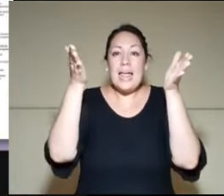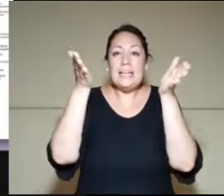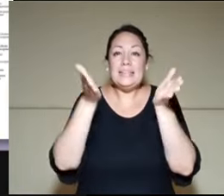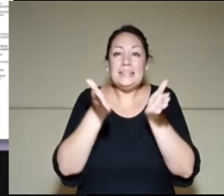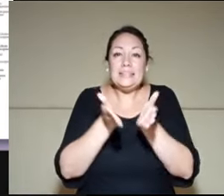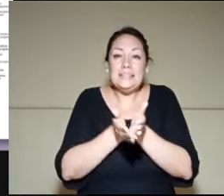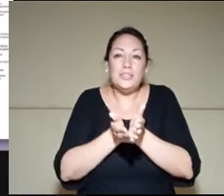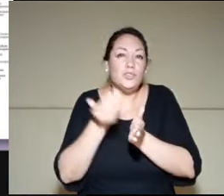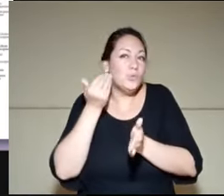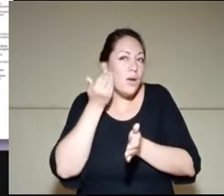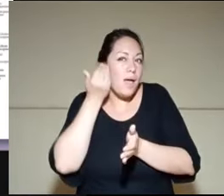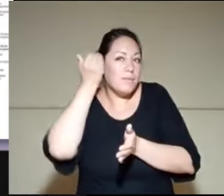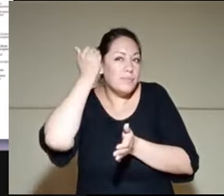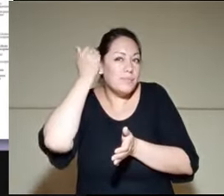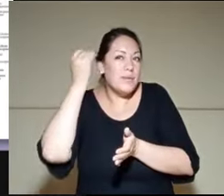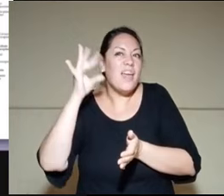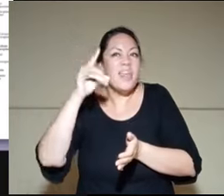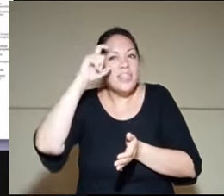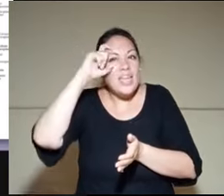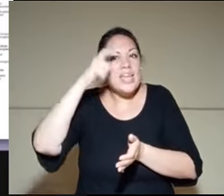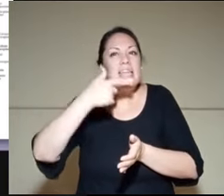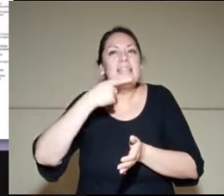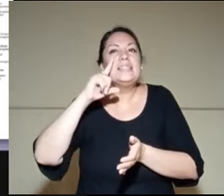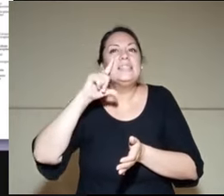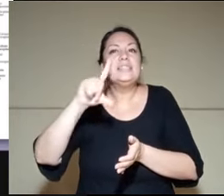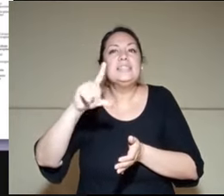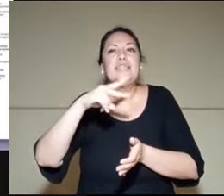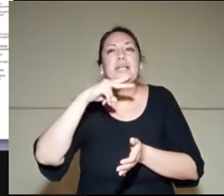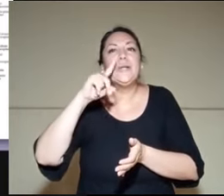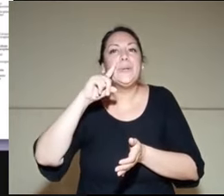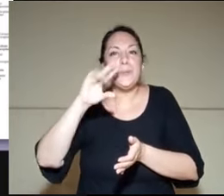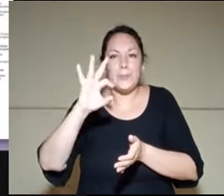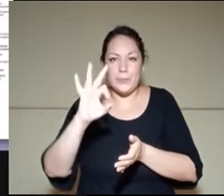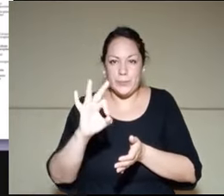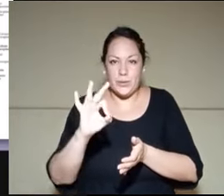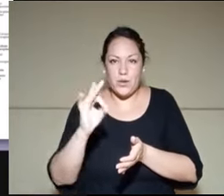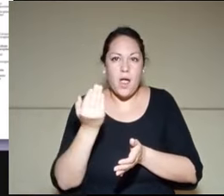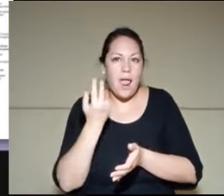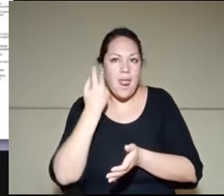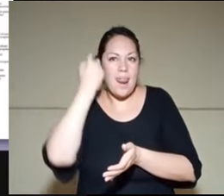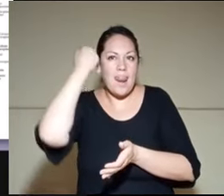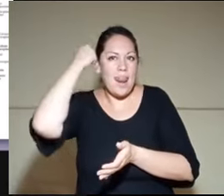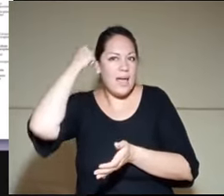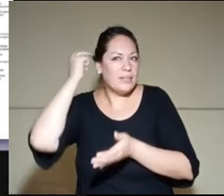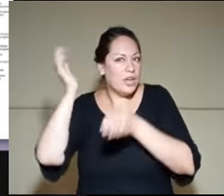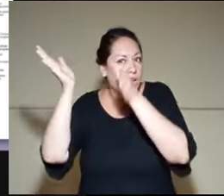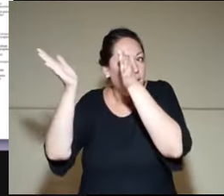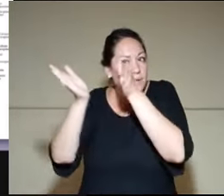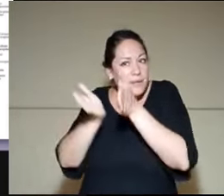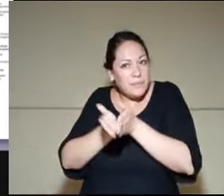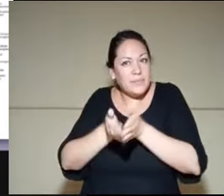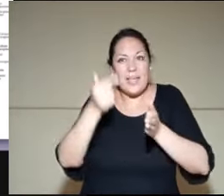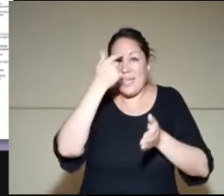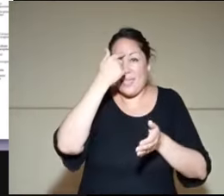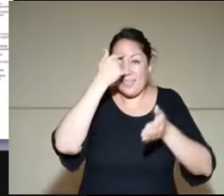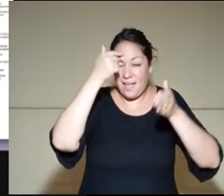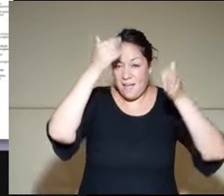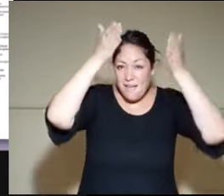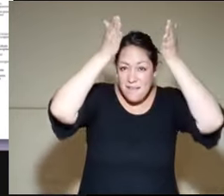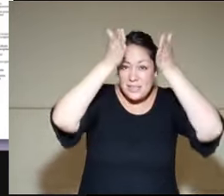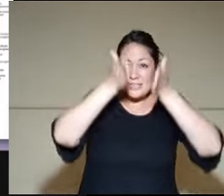cisura lateral que se llama cisura de Silvio. La cisura de Silvio es una cisura lateral, así como la de